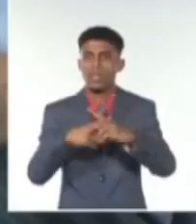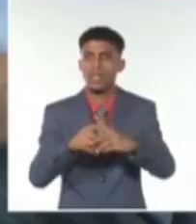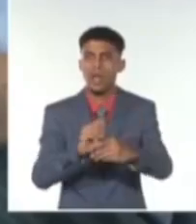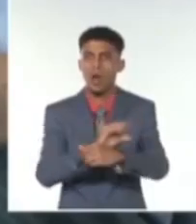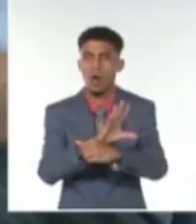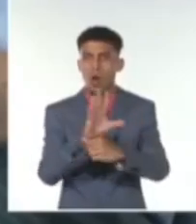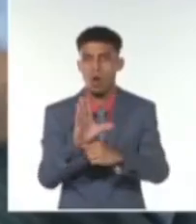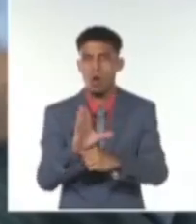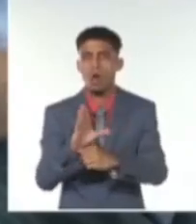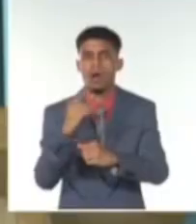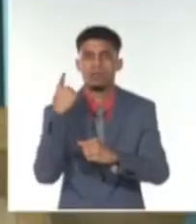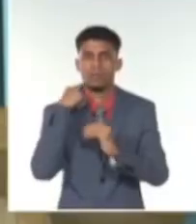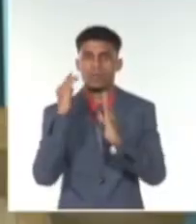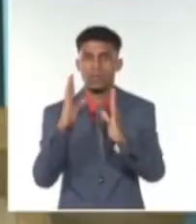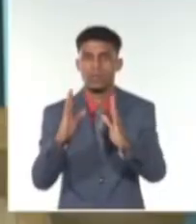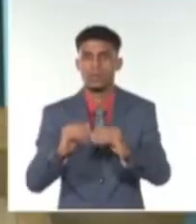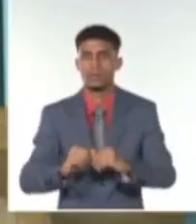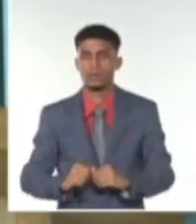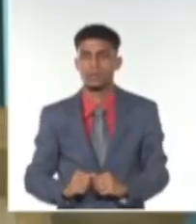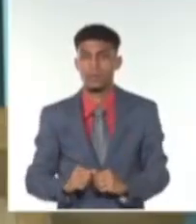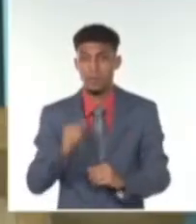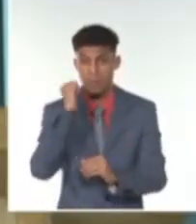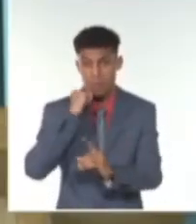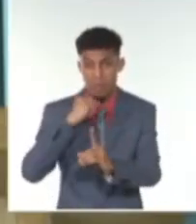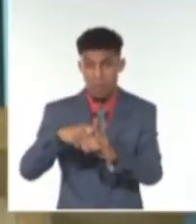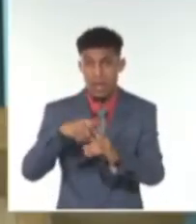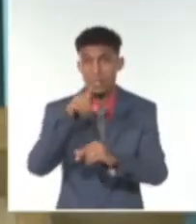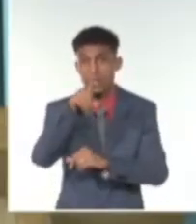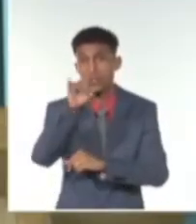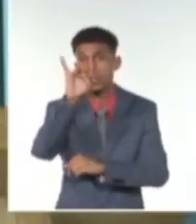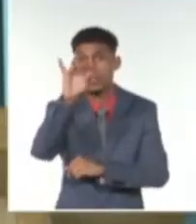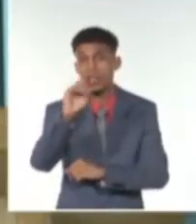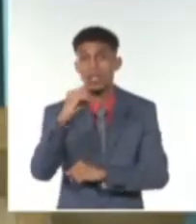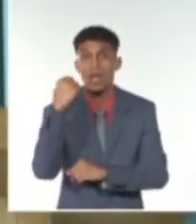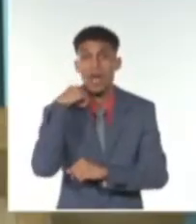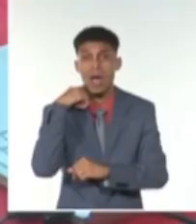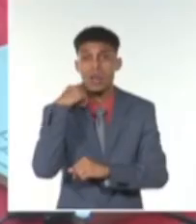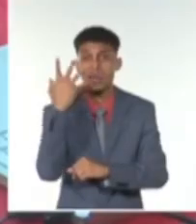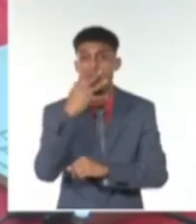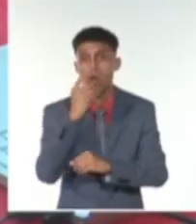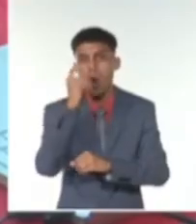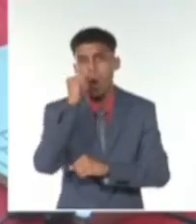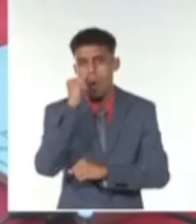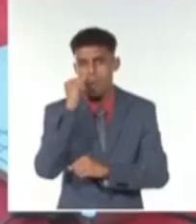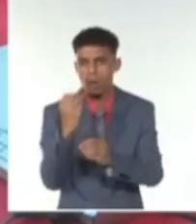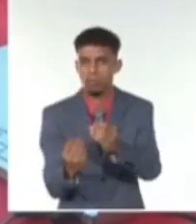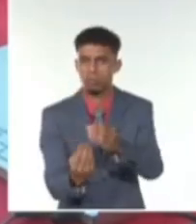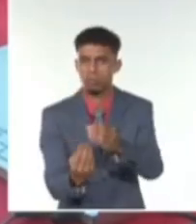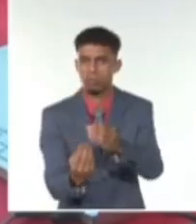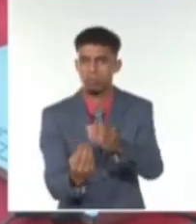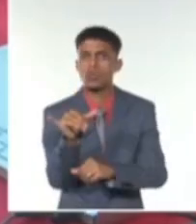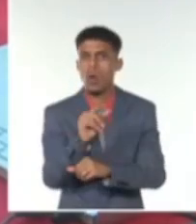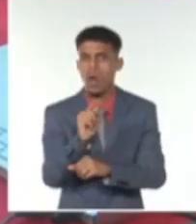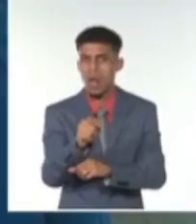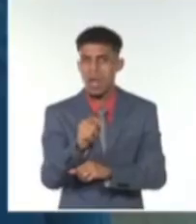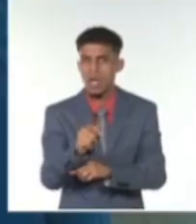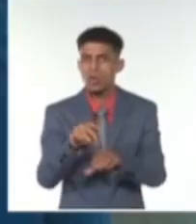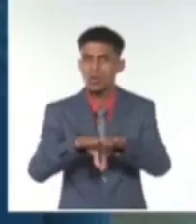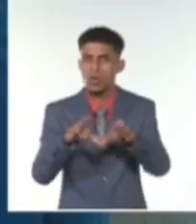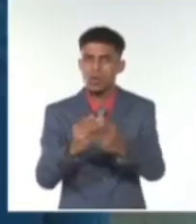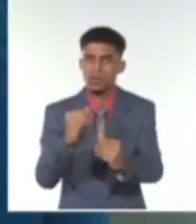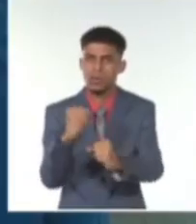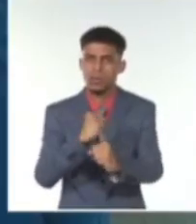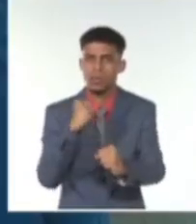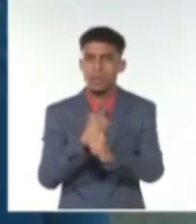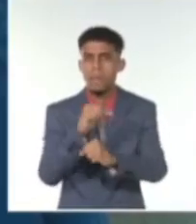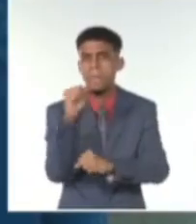el encuentro, que conmemoró además los 170 años del natalicio del patriota Juan Gualberto Gómez, se destacó el rol de la prensa en la sociedad cubana,